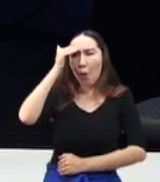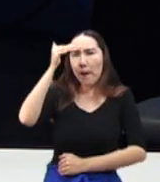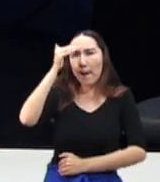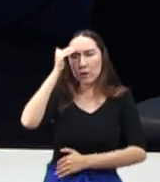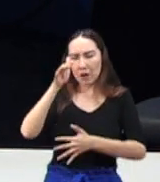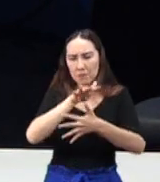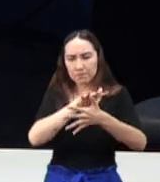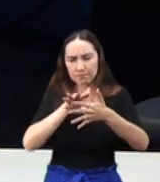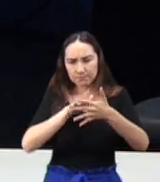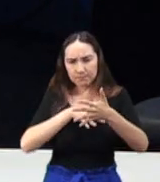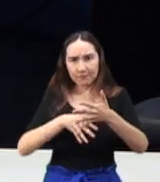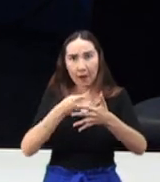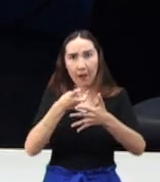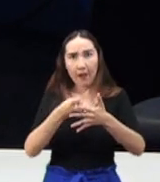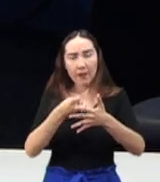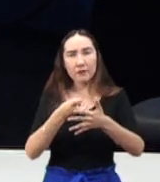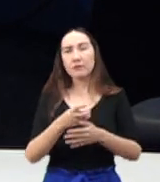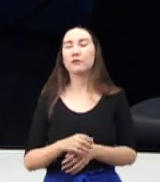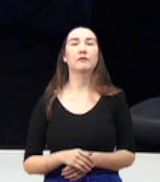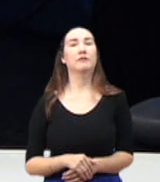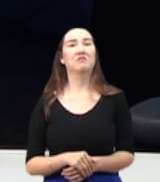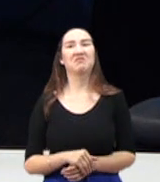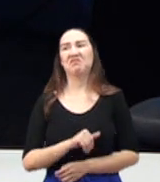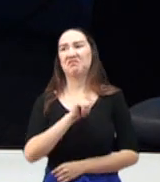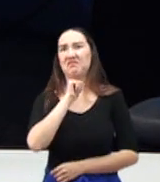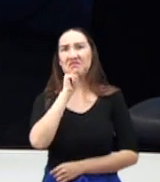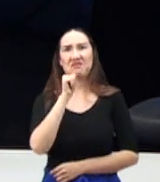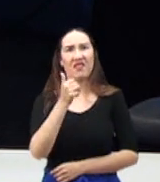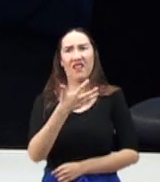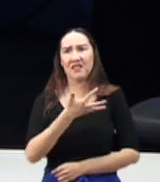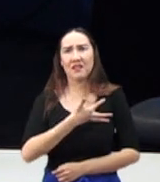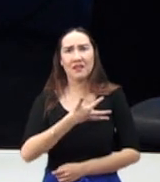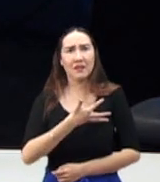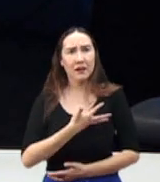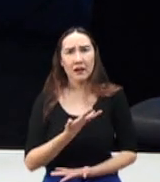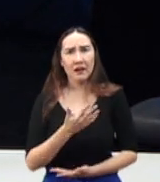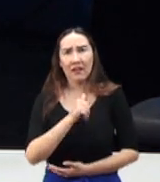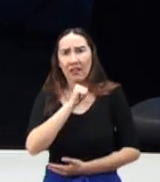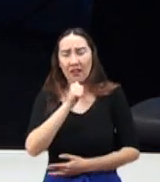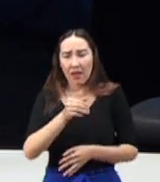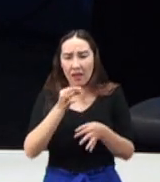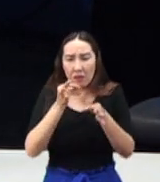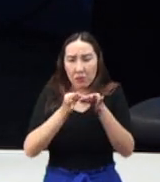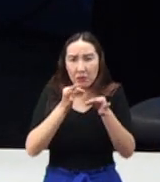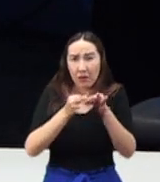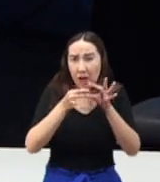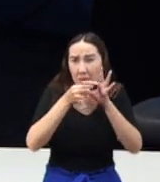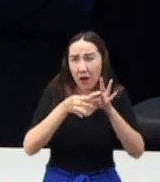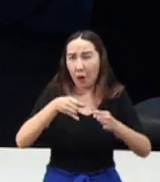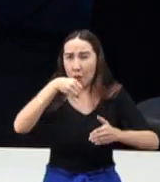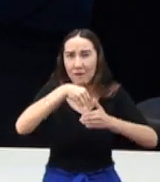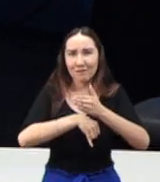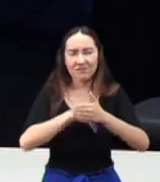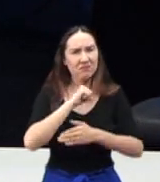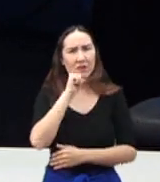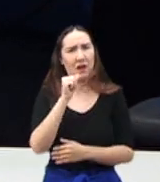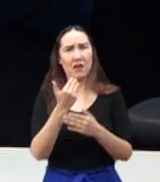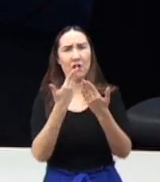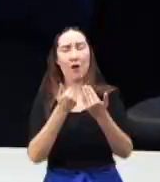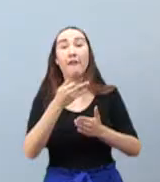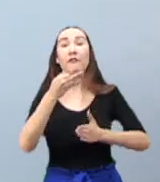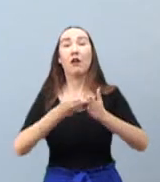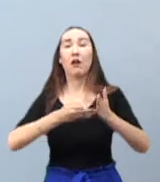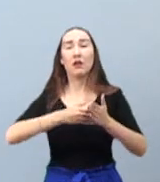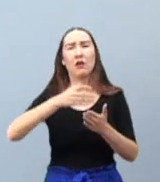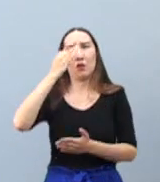trata. En ese punto ni siquiera, o sea, ese punto ni siquiera lo tenían bien definido. Entonces, yo creo que les faltaba bastante tiempo, José Luis